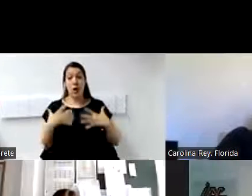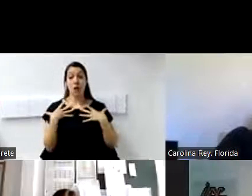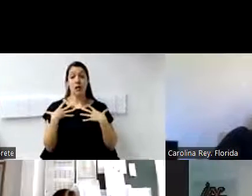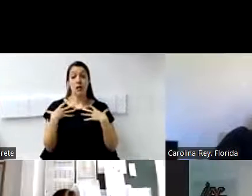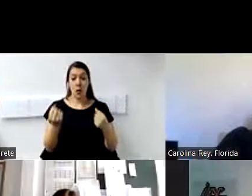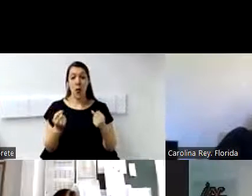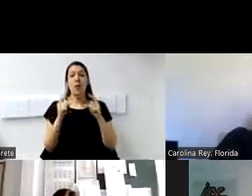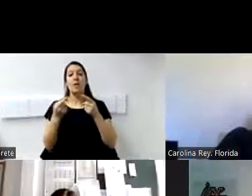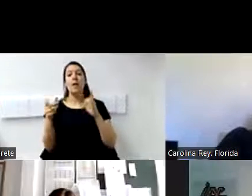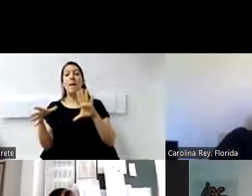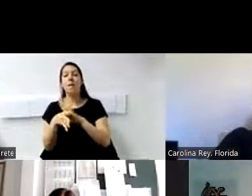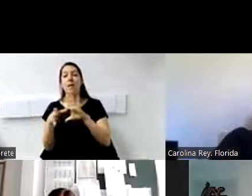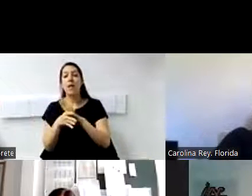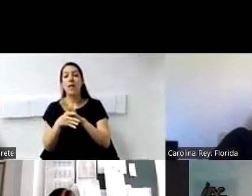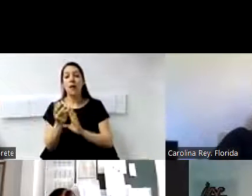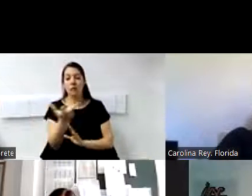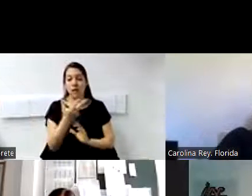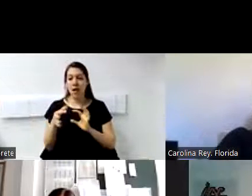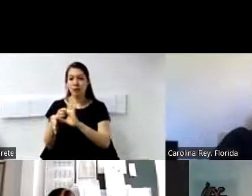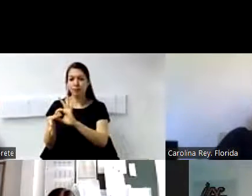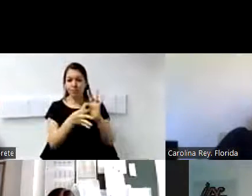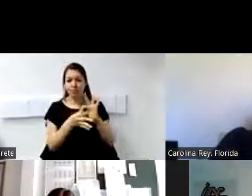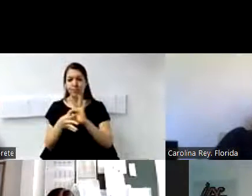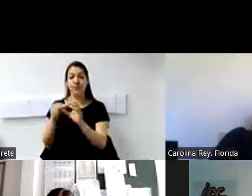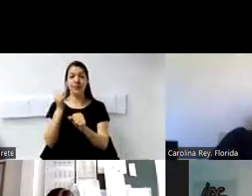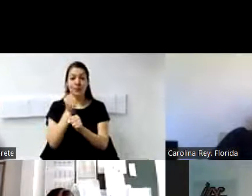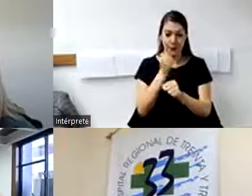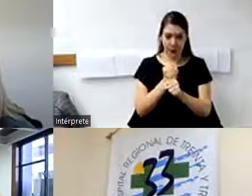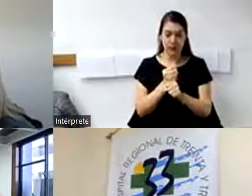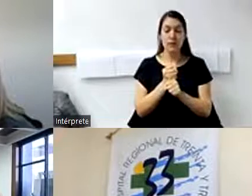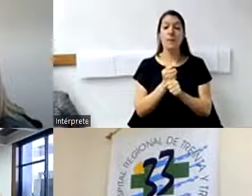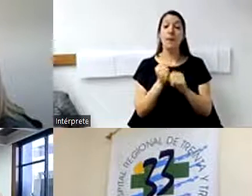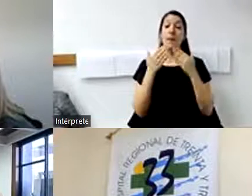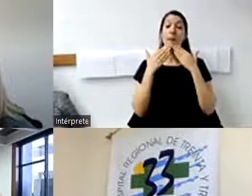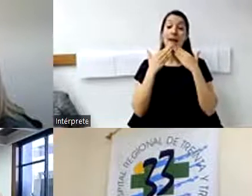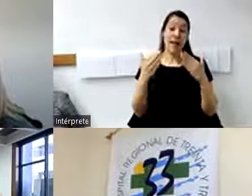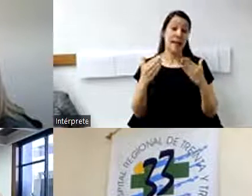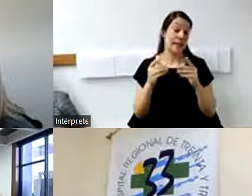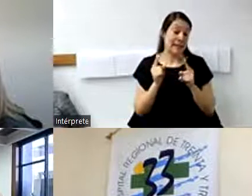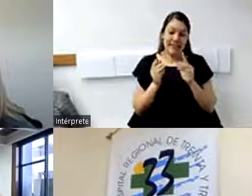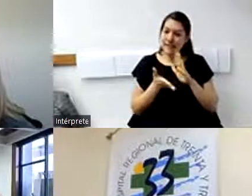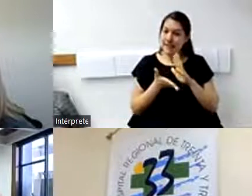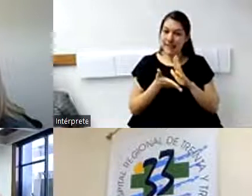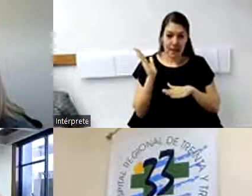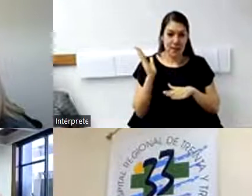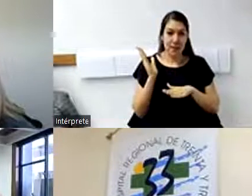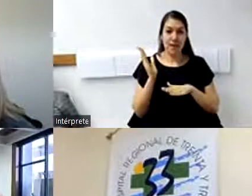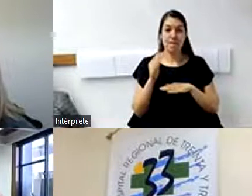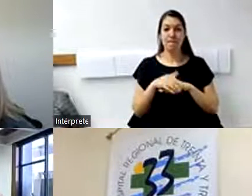y con el MIDES haciéndolo. Así que bueno, les agradezco mucho, me tengo que retirar,